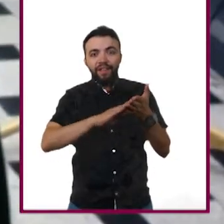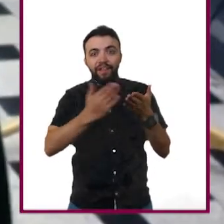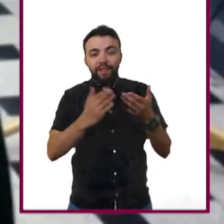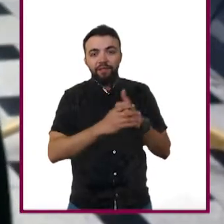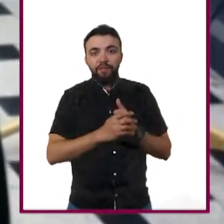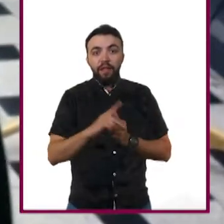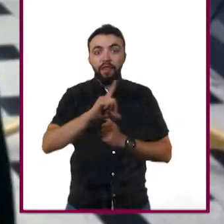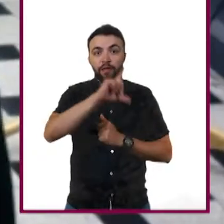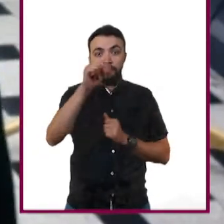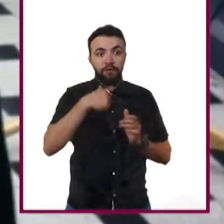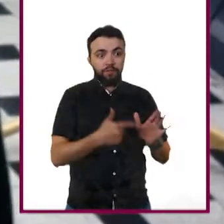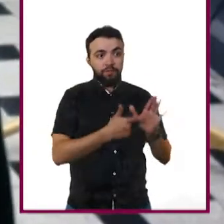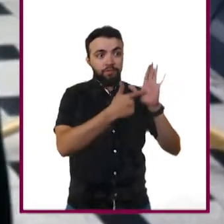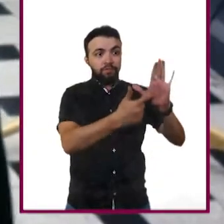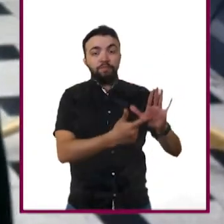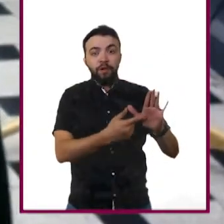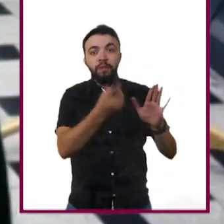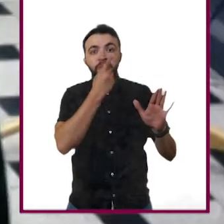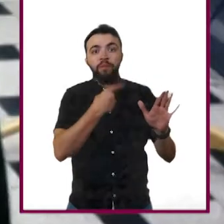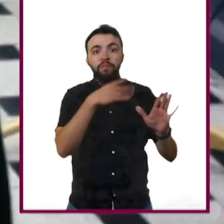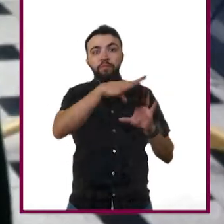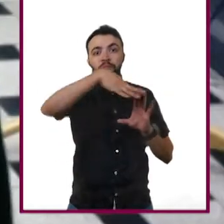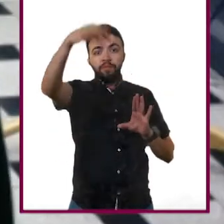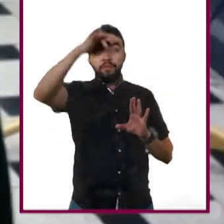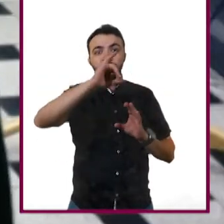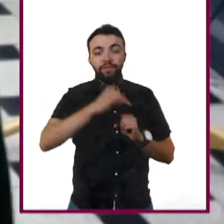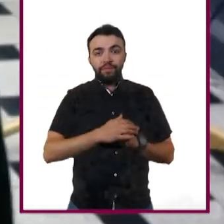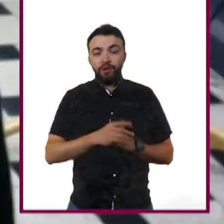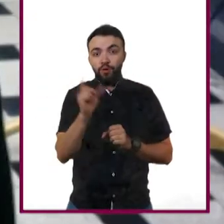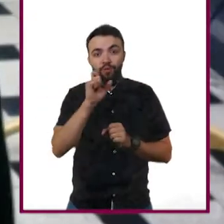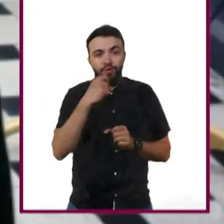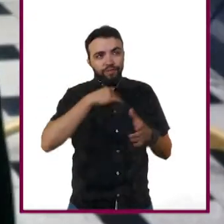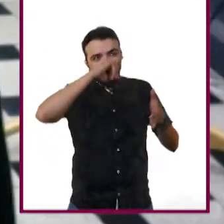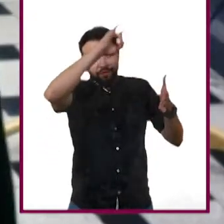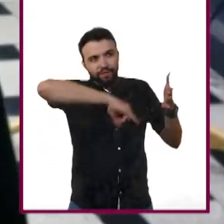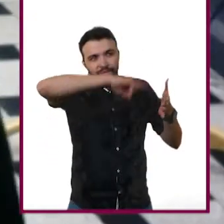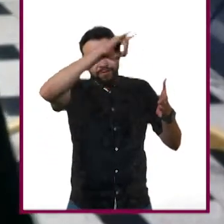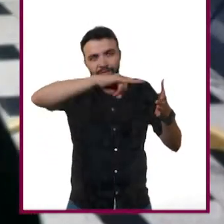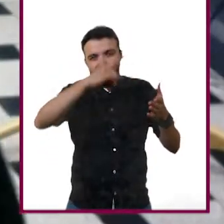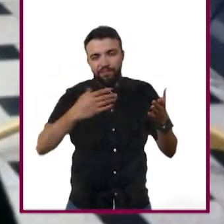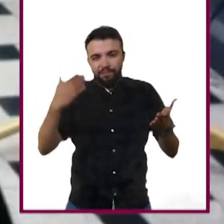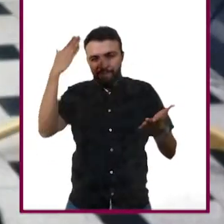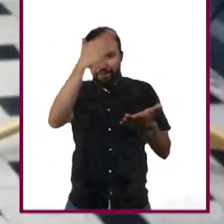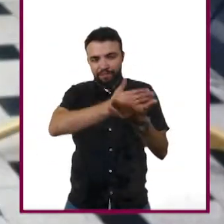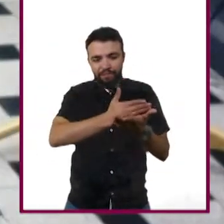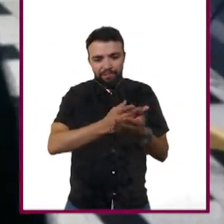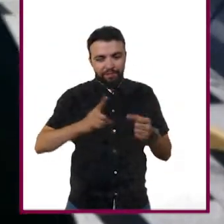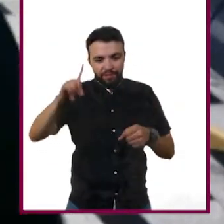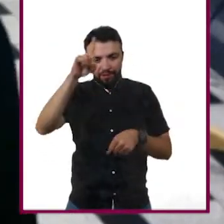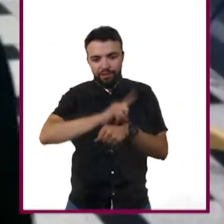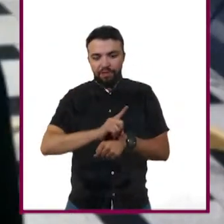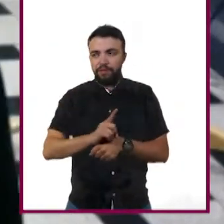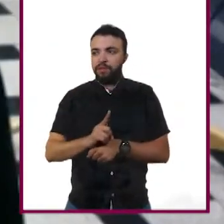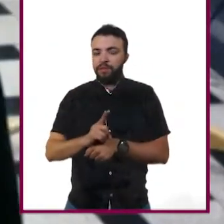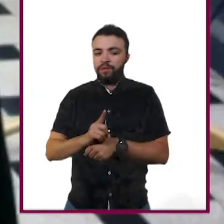seleccionado y el día de la exposición se acercó un fotógrafo, el